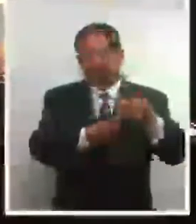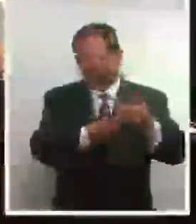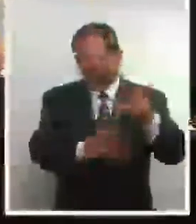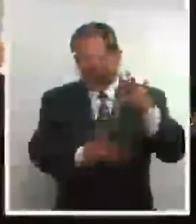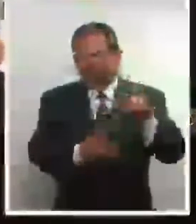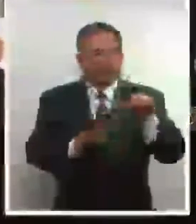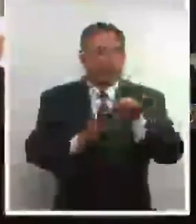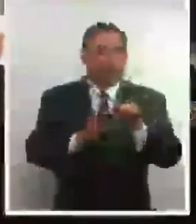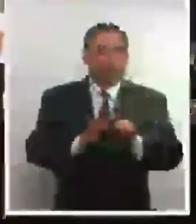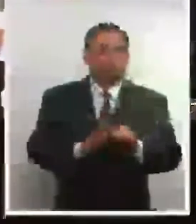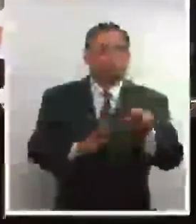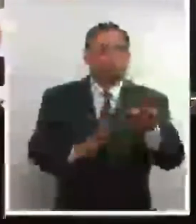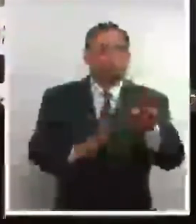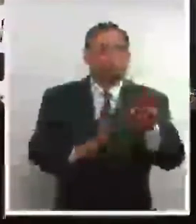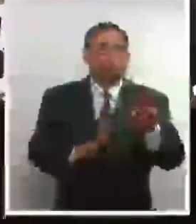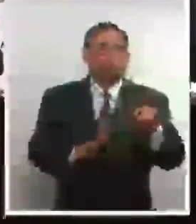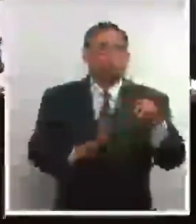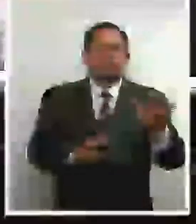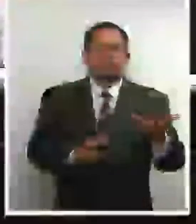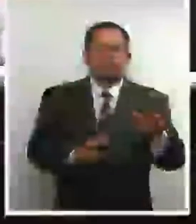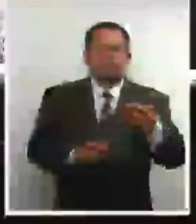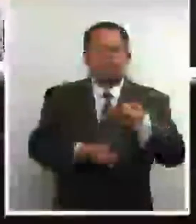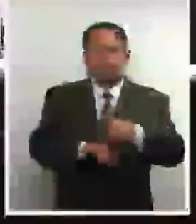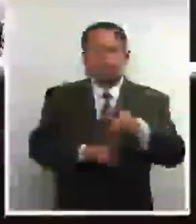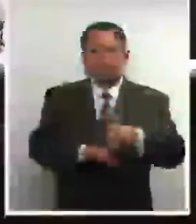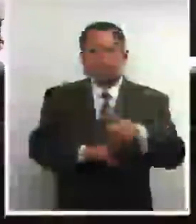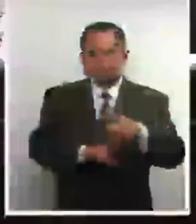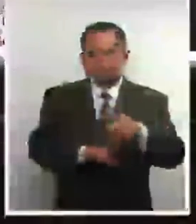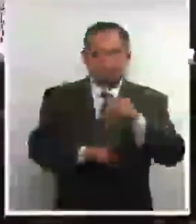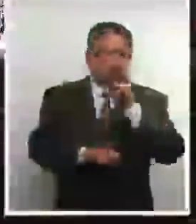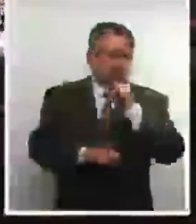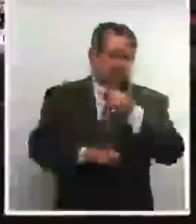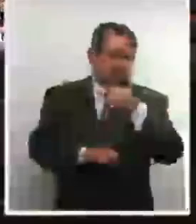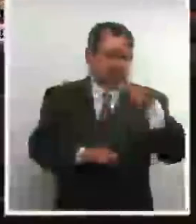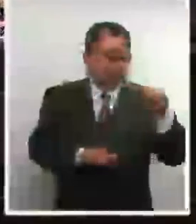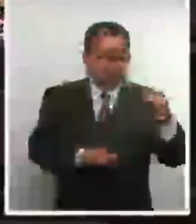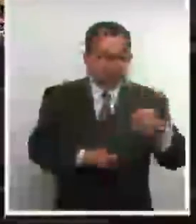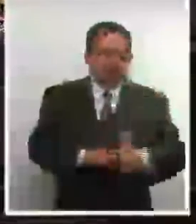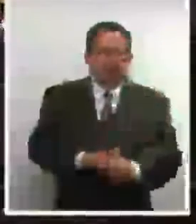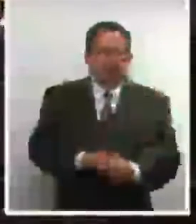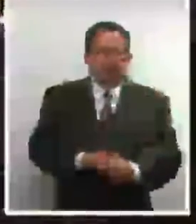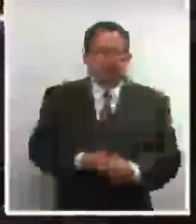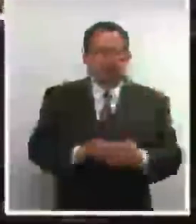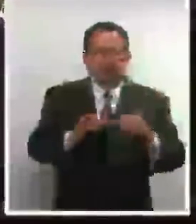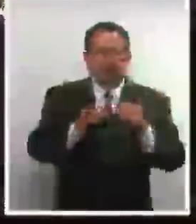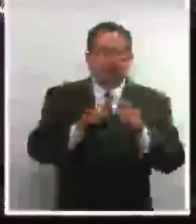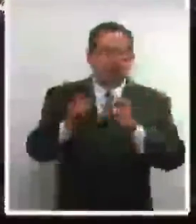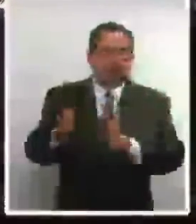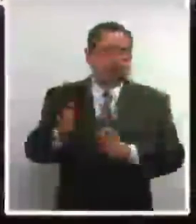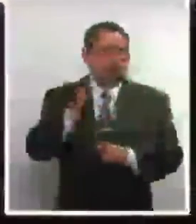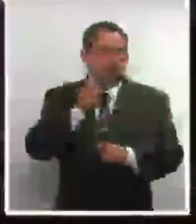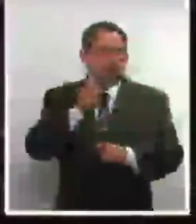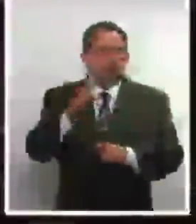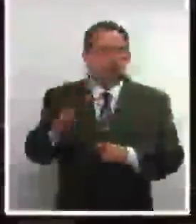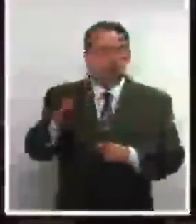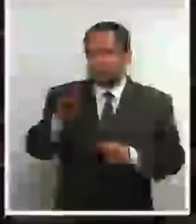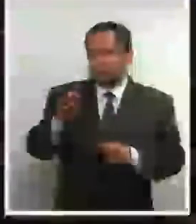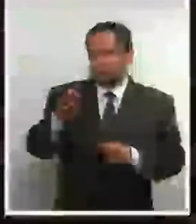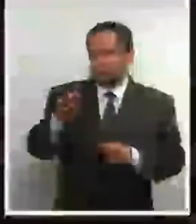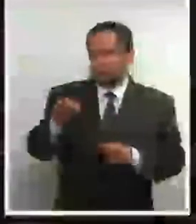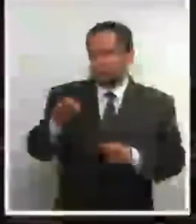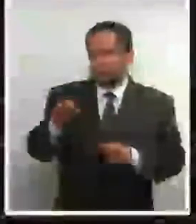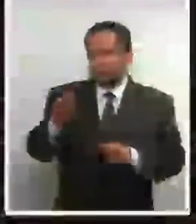el artículo 48 y los numerales no reservados. Tiene el uso de la palabra el diputado